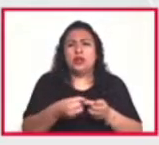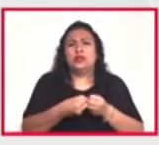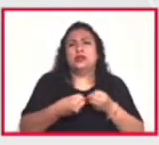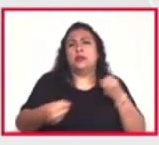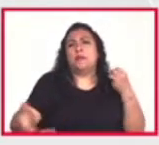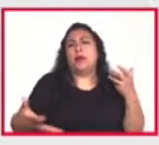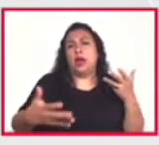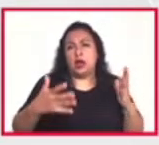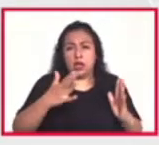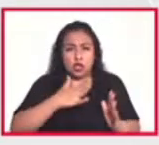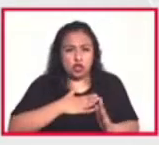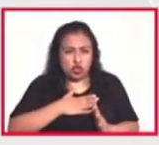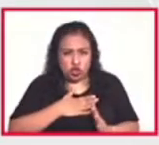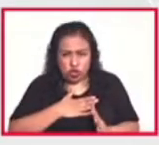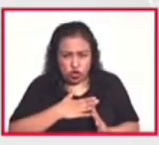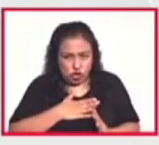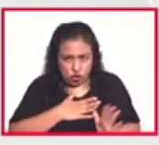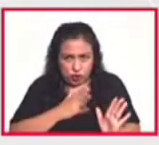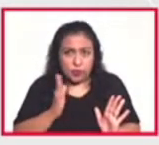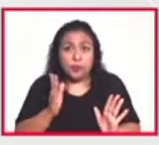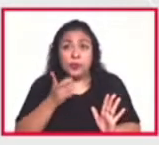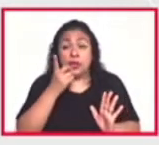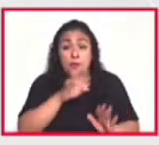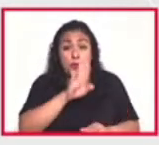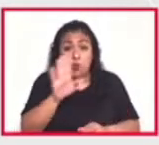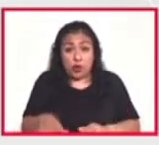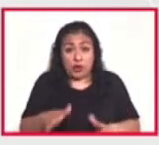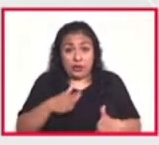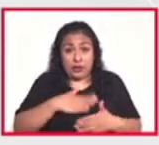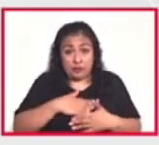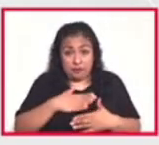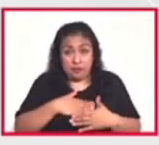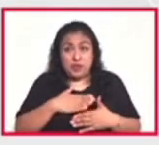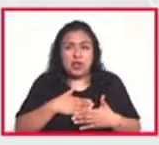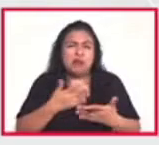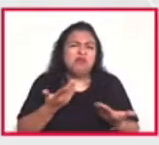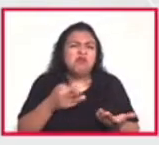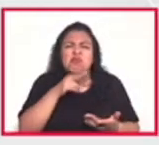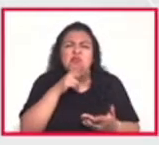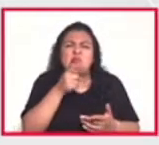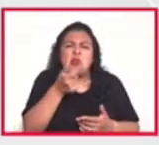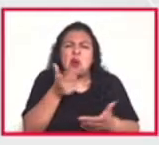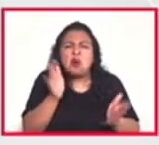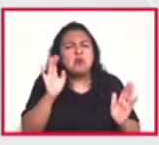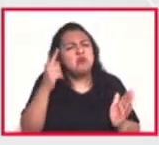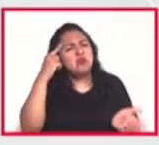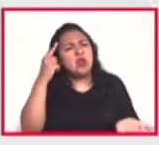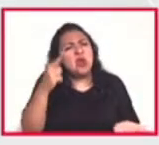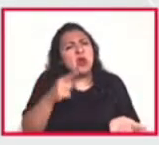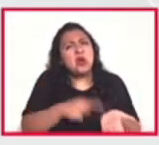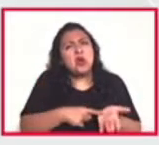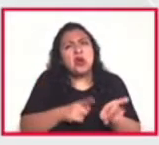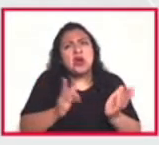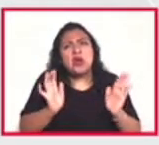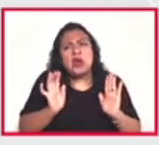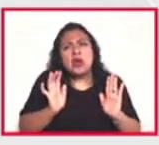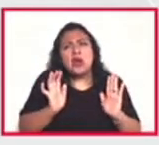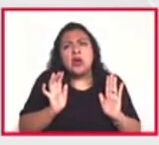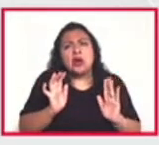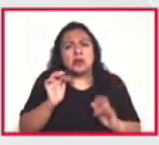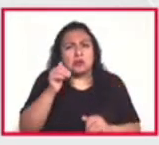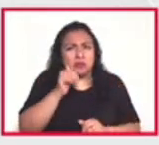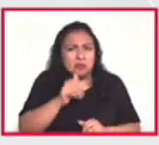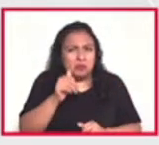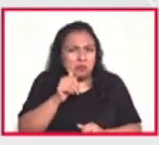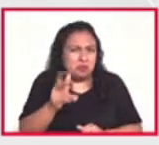yo, digamos, la muerte mía me ocupa poco, porque no creo que... No voy a estar allí, como decía Epicuro,